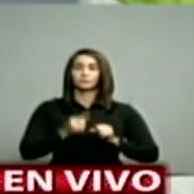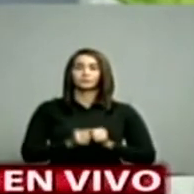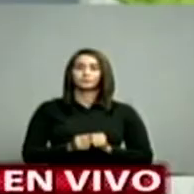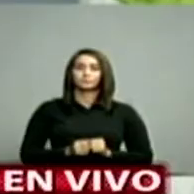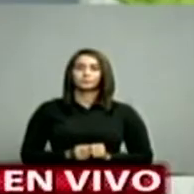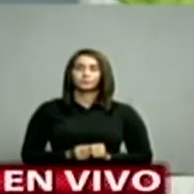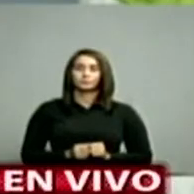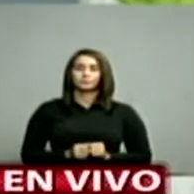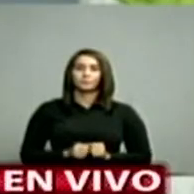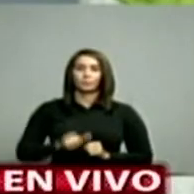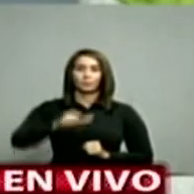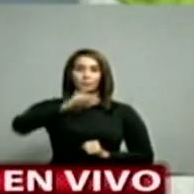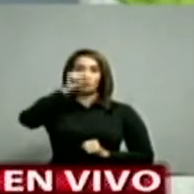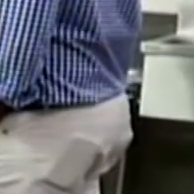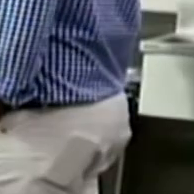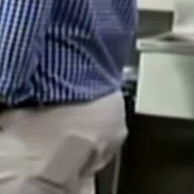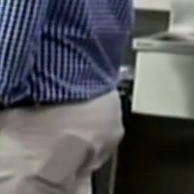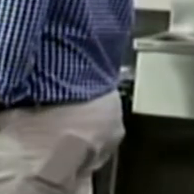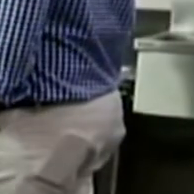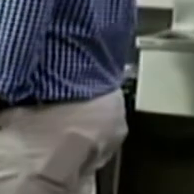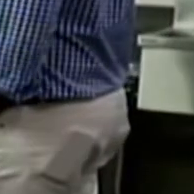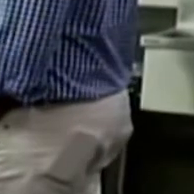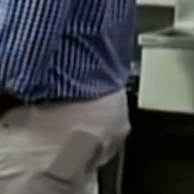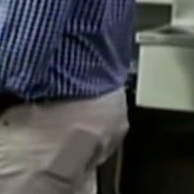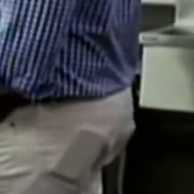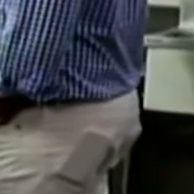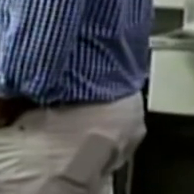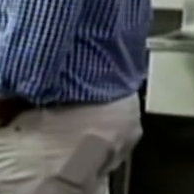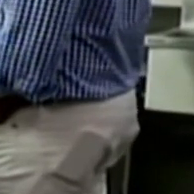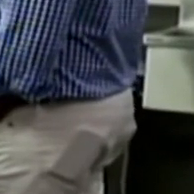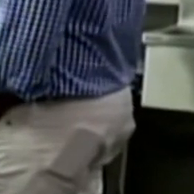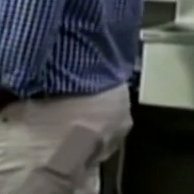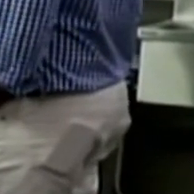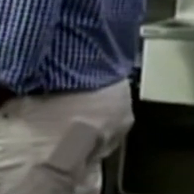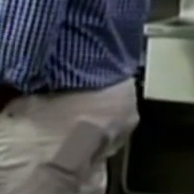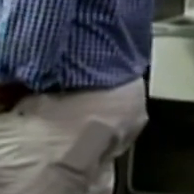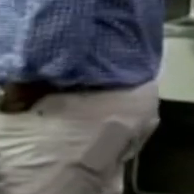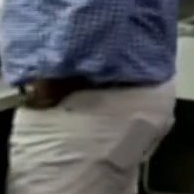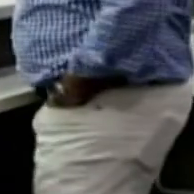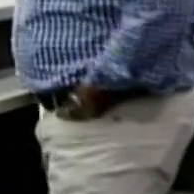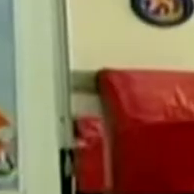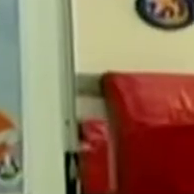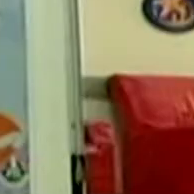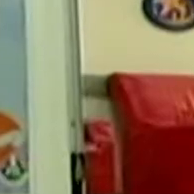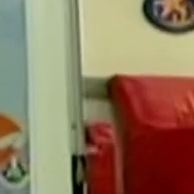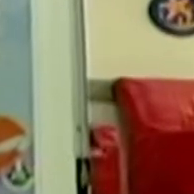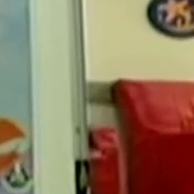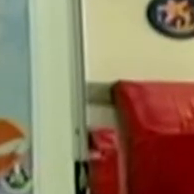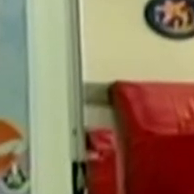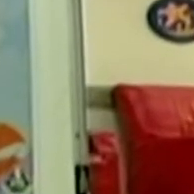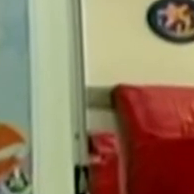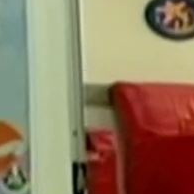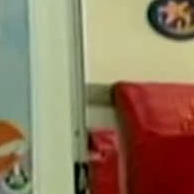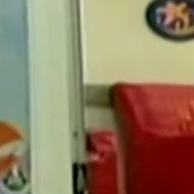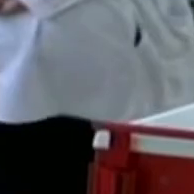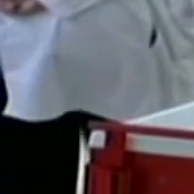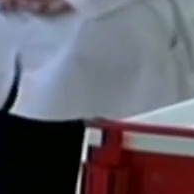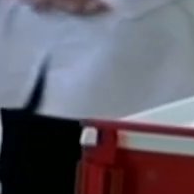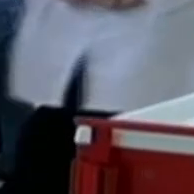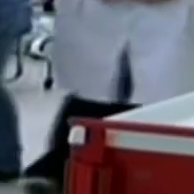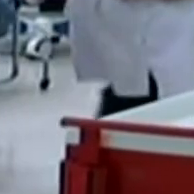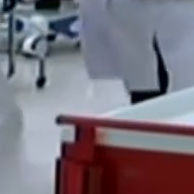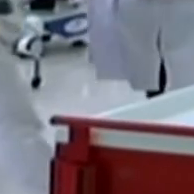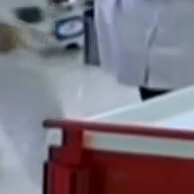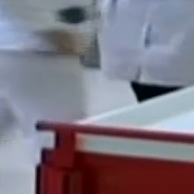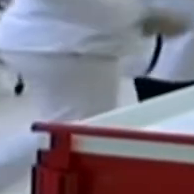minro identificó que salud pública comenzará a aplicar el sistema de regulación de las áreas de expendios de comida en